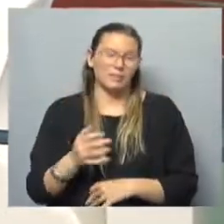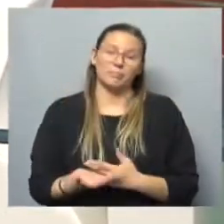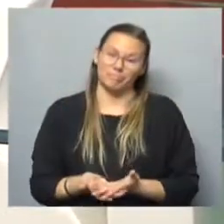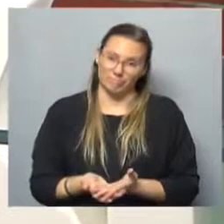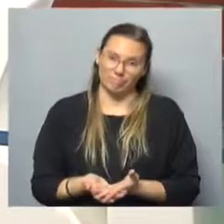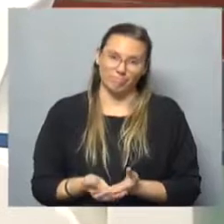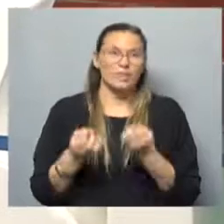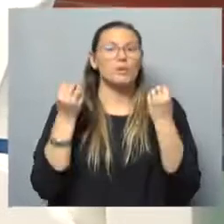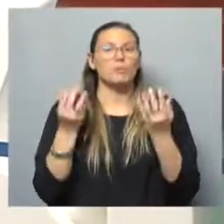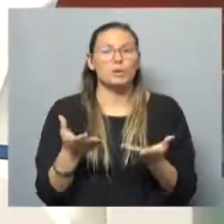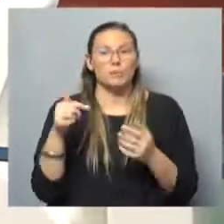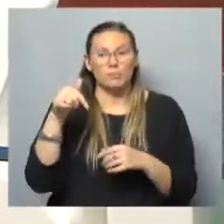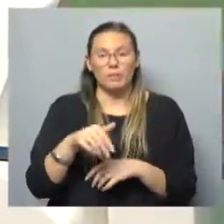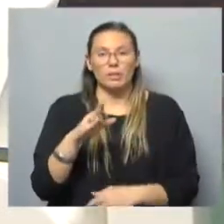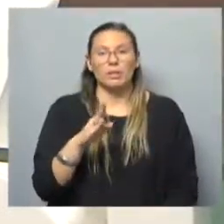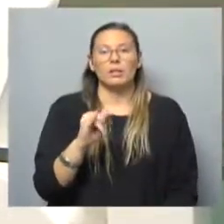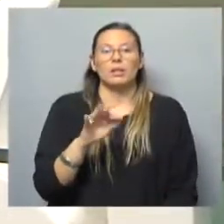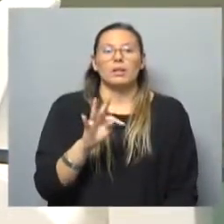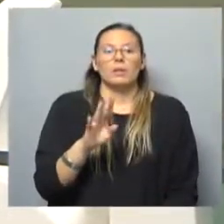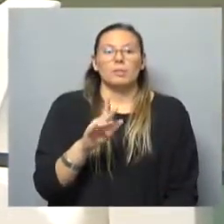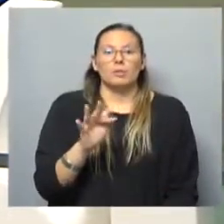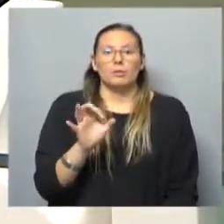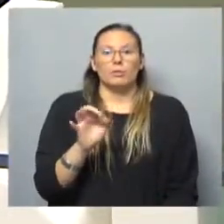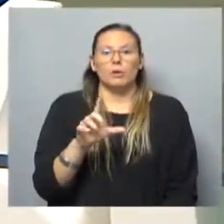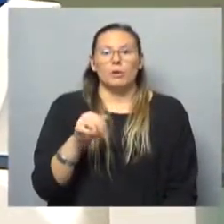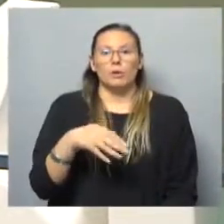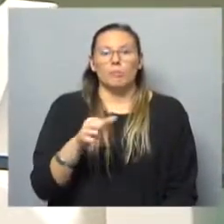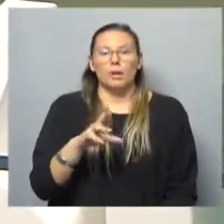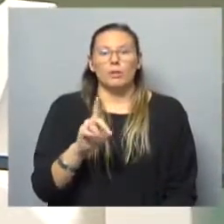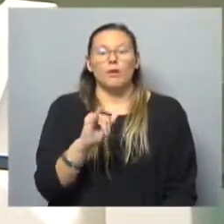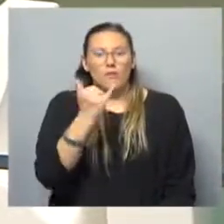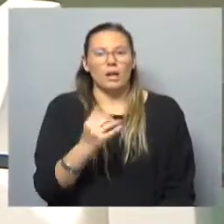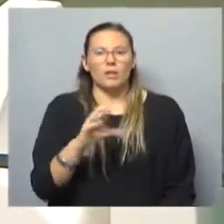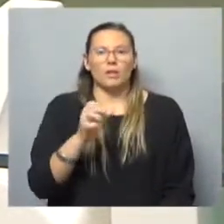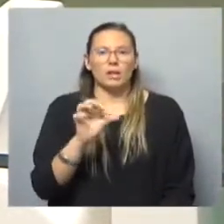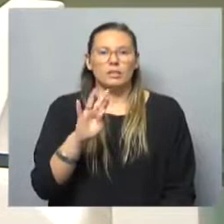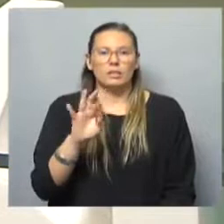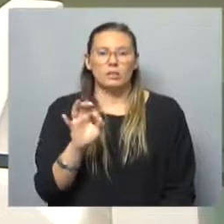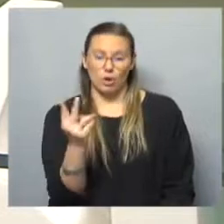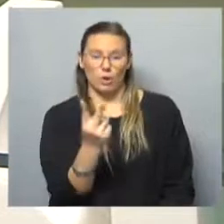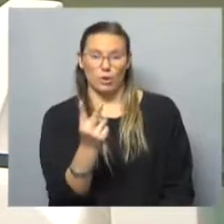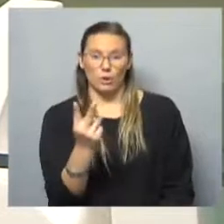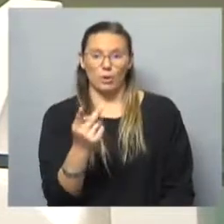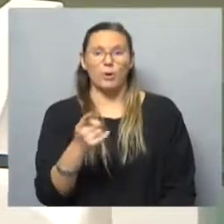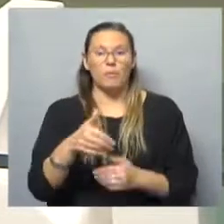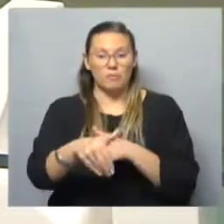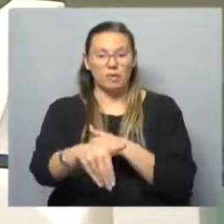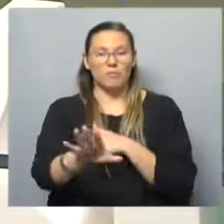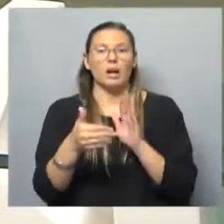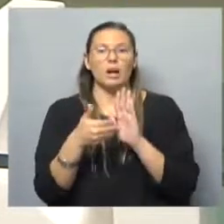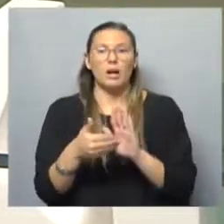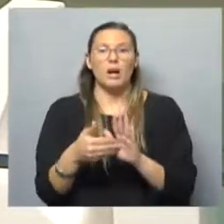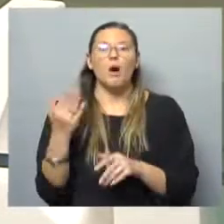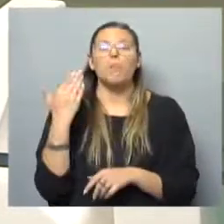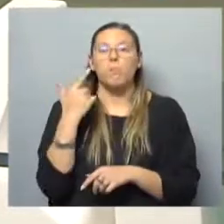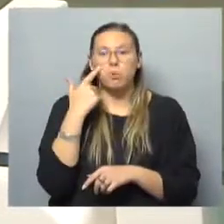Bueno, ¿por qué? Van a estar el Pitufo Lombardo y el Flaco Castro acá con su dúo porque se van a estar presentando con el espectáculo popular